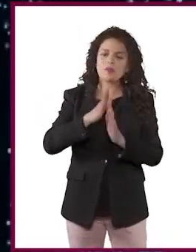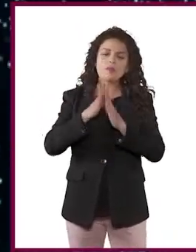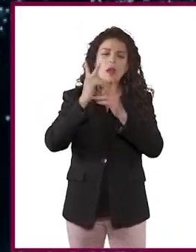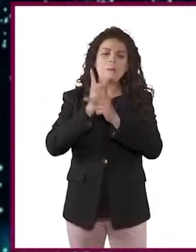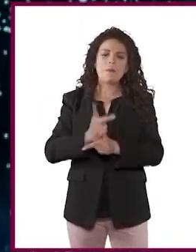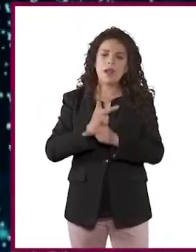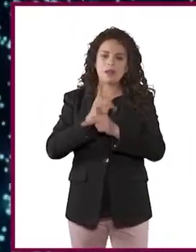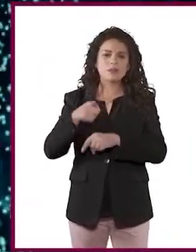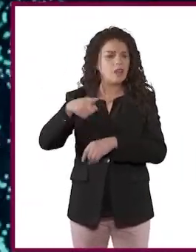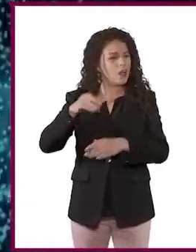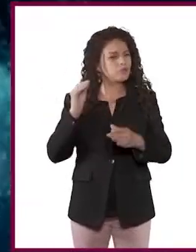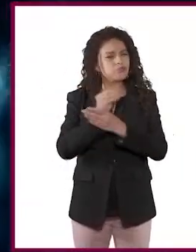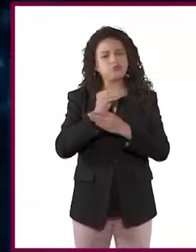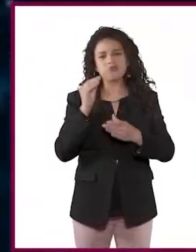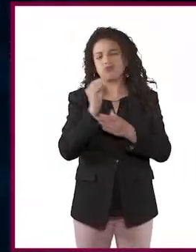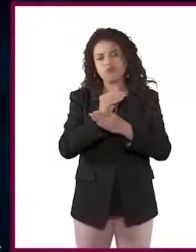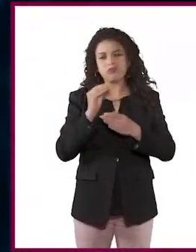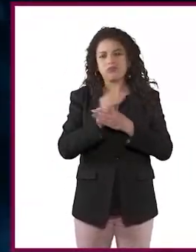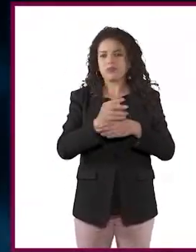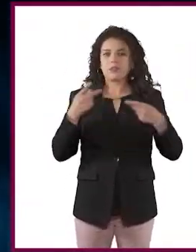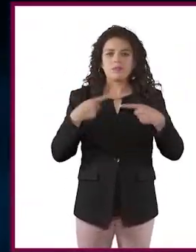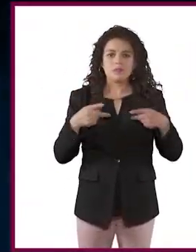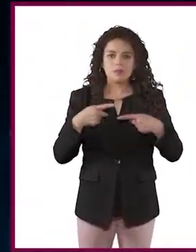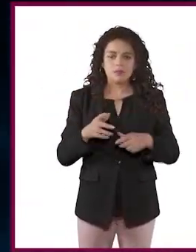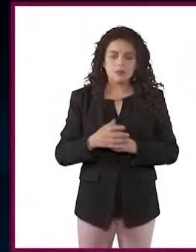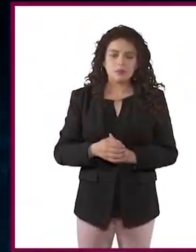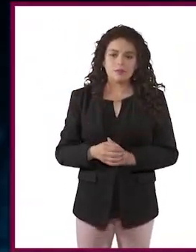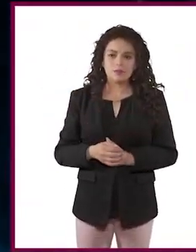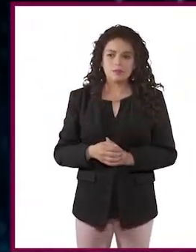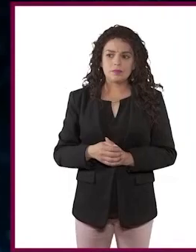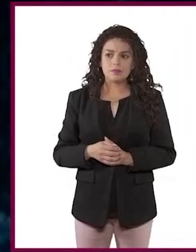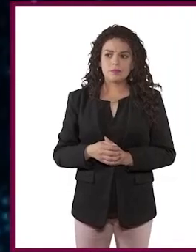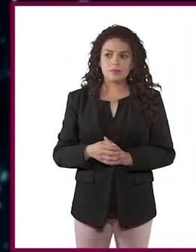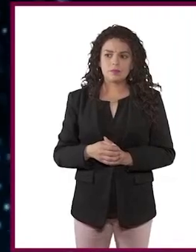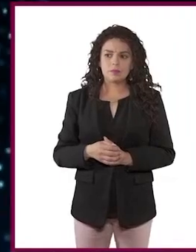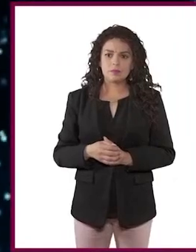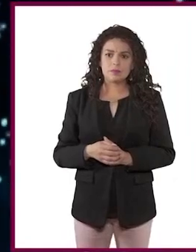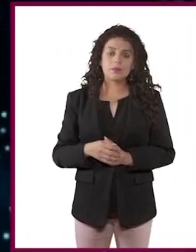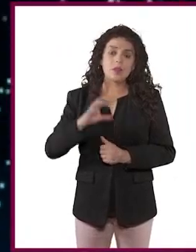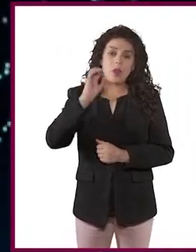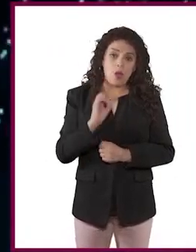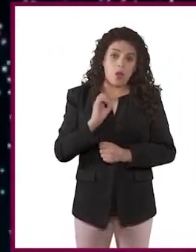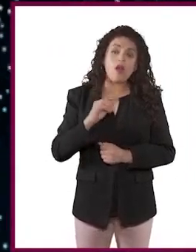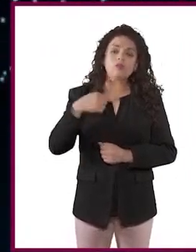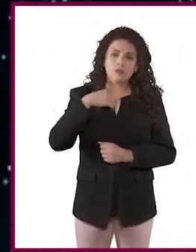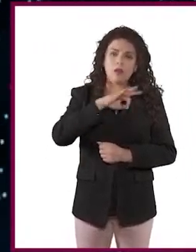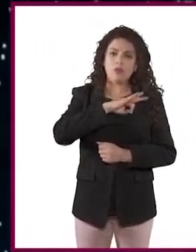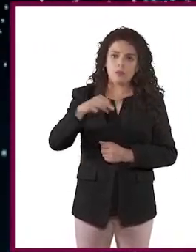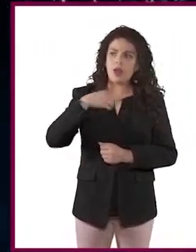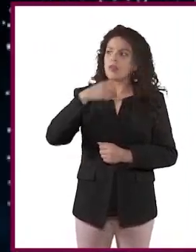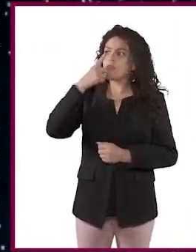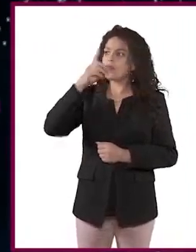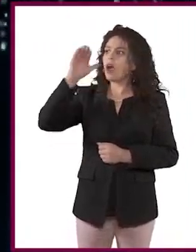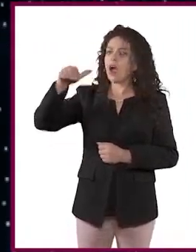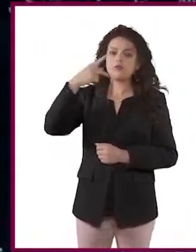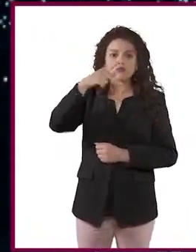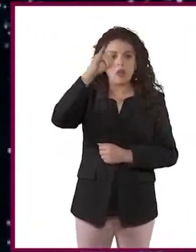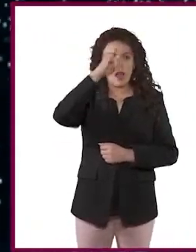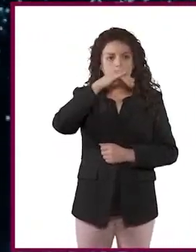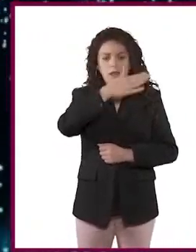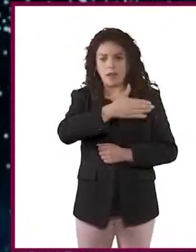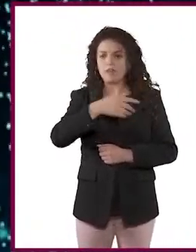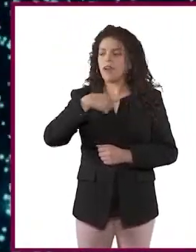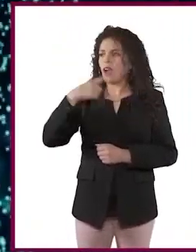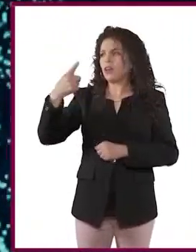tuvieran tolerancia, que trataran de ignorar a estas personas, y si era posible me dirigía con los jefes directos de los